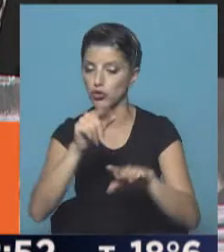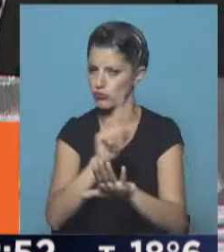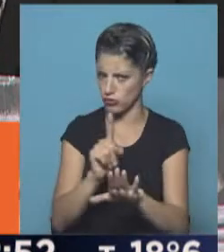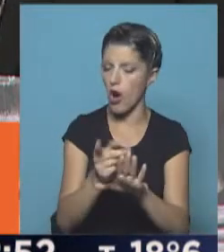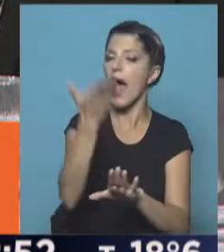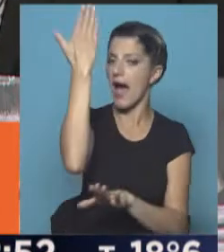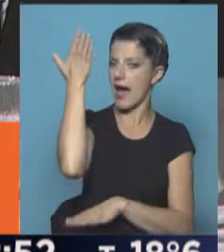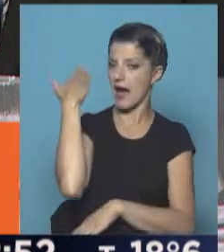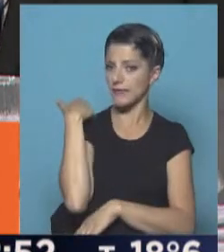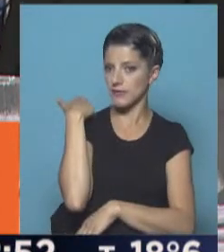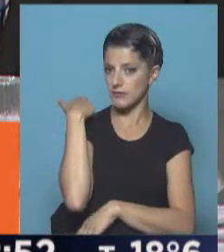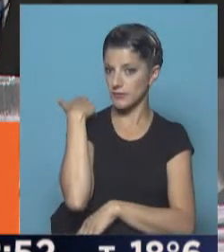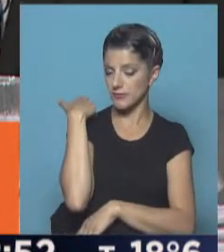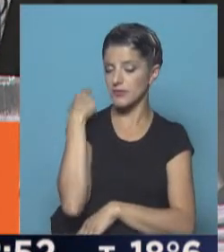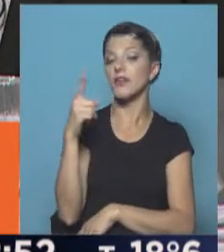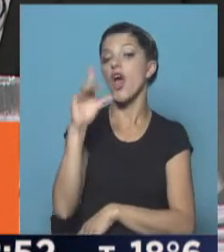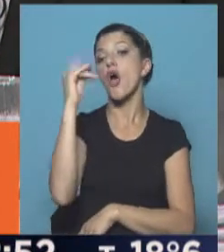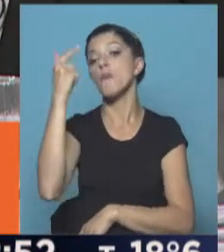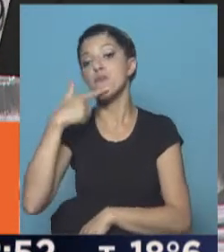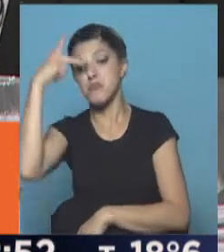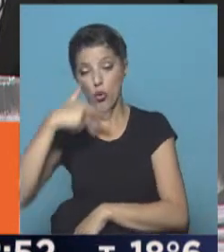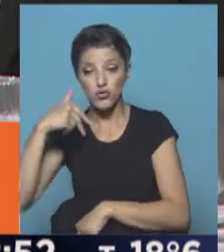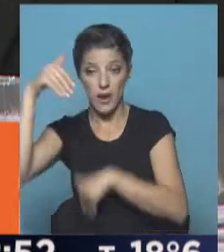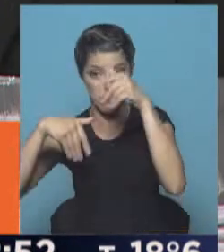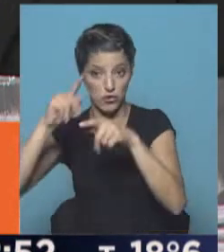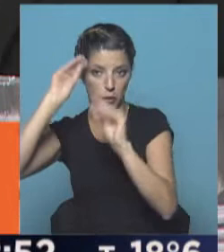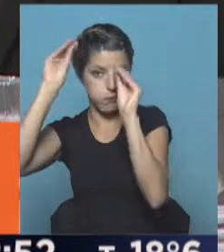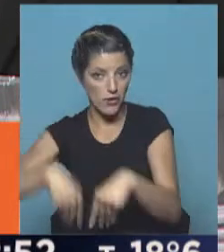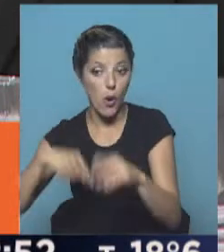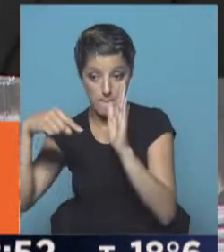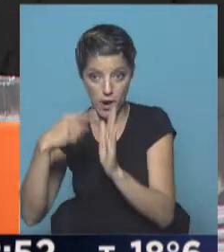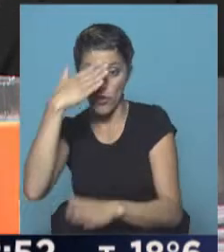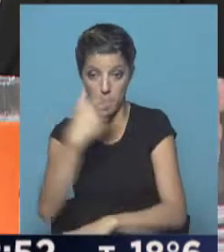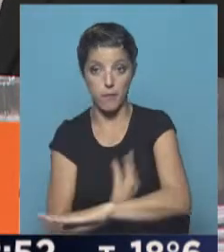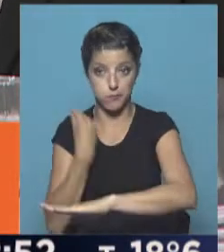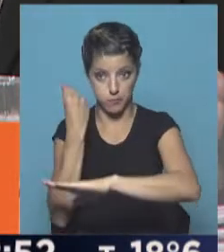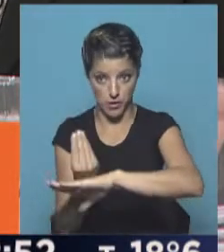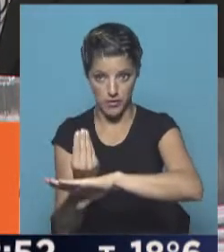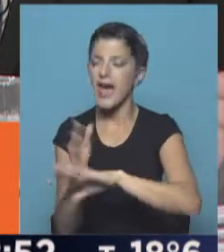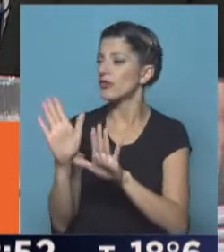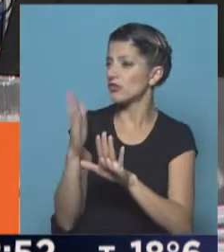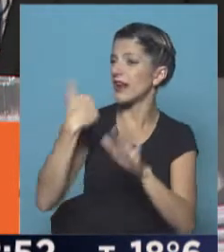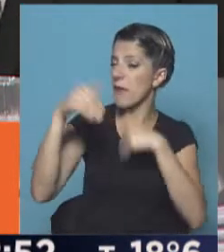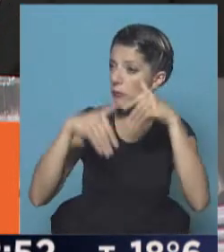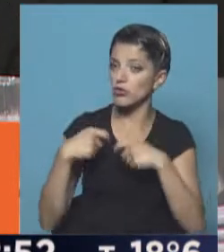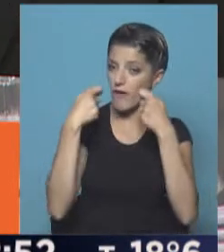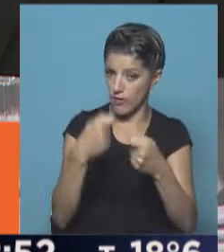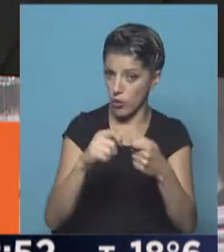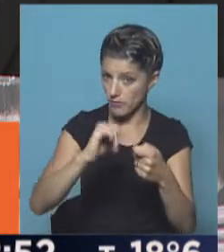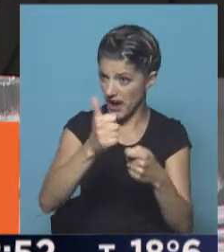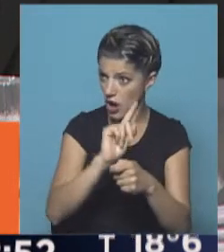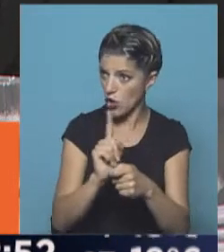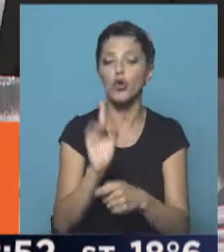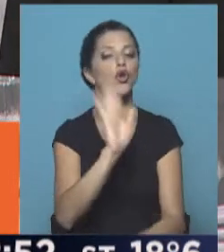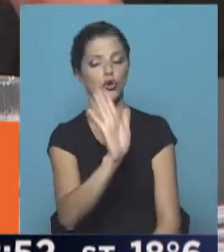votos que George W. Bush y, sin embargo, Bush fue el presidente. Pero no es el más votado quien gana. No es el más votado, sino que son los colegios electorales. Y